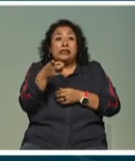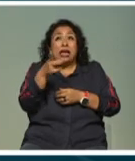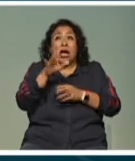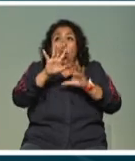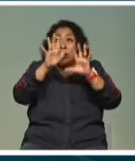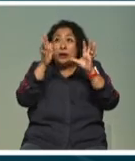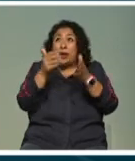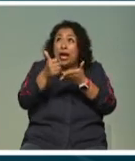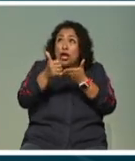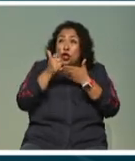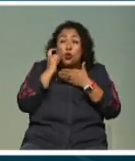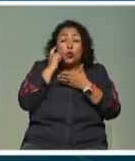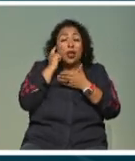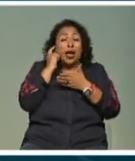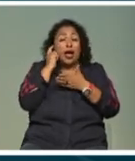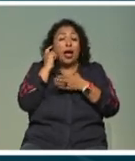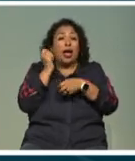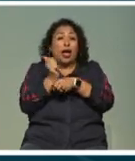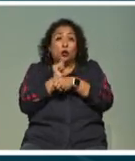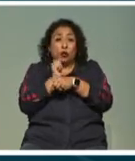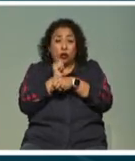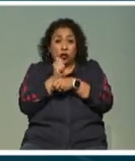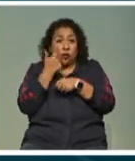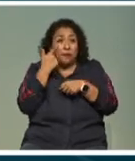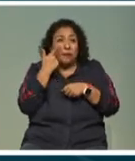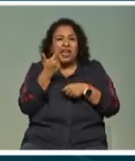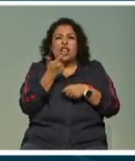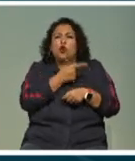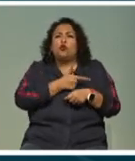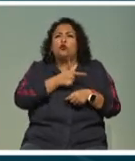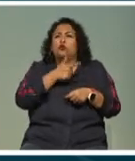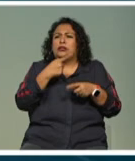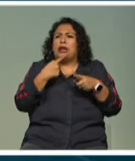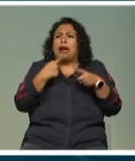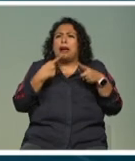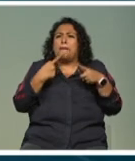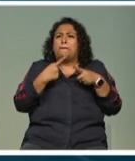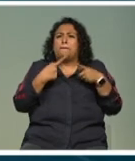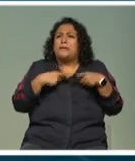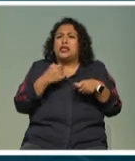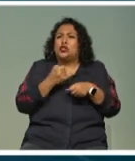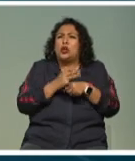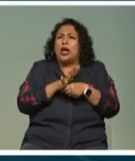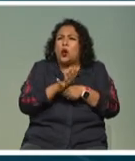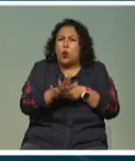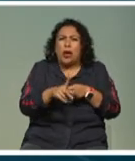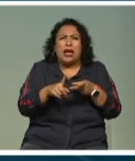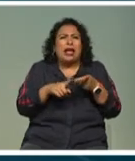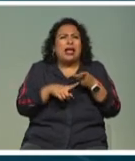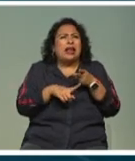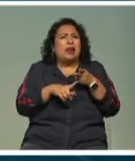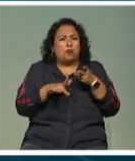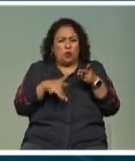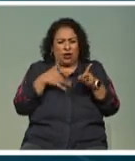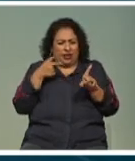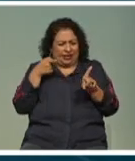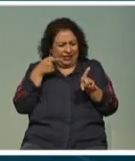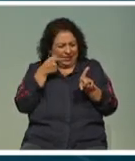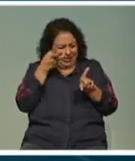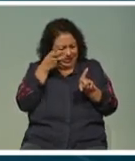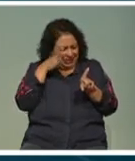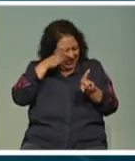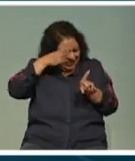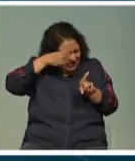auxiliar de actuación, tratar de encontrar qué le gusta al personaje, por qué está centrado en eso, por